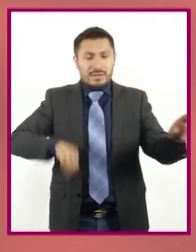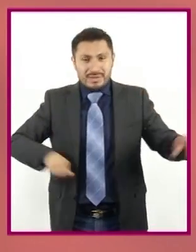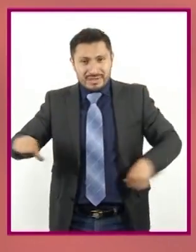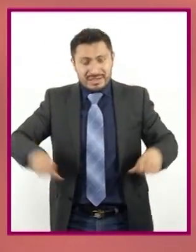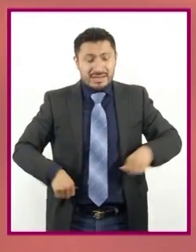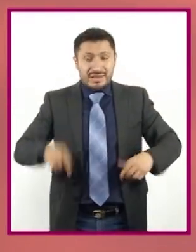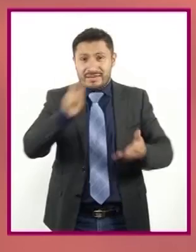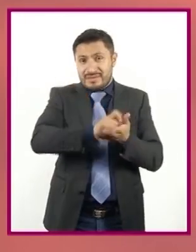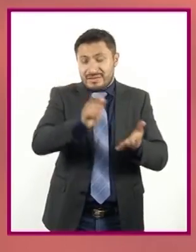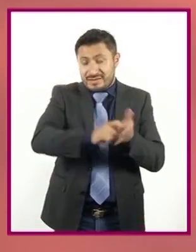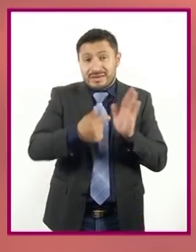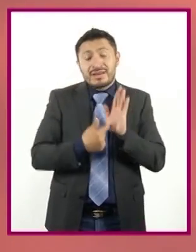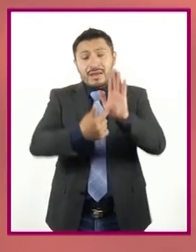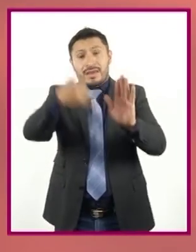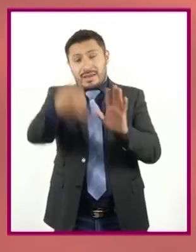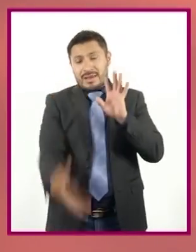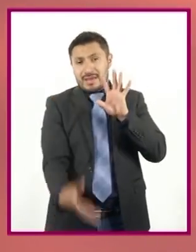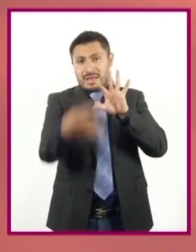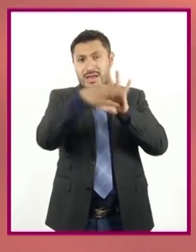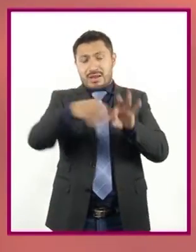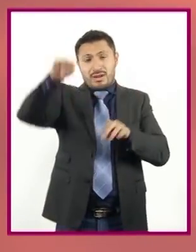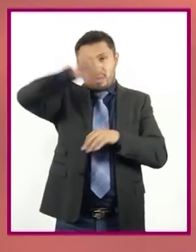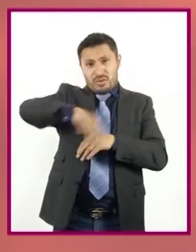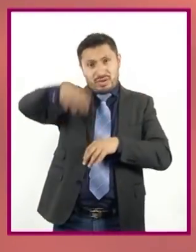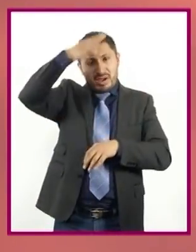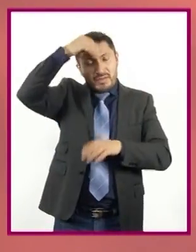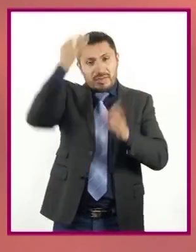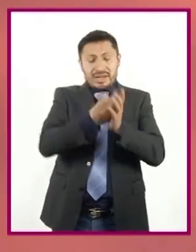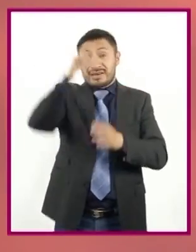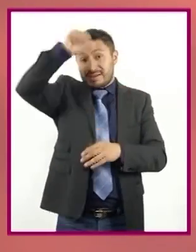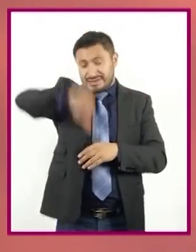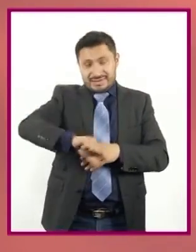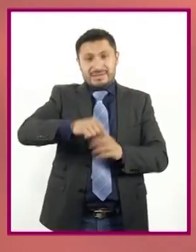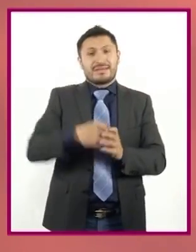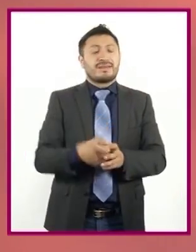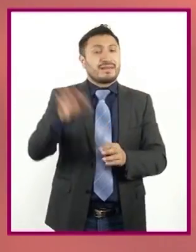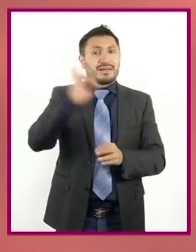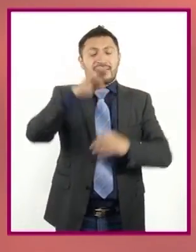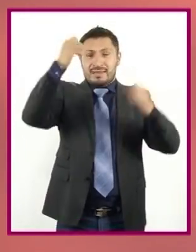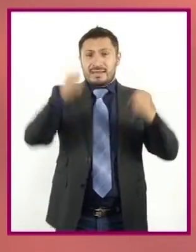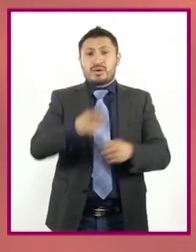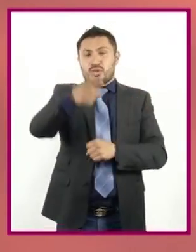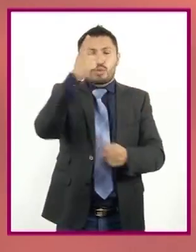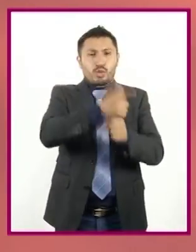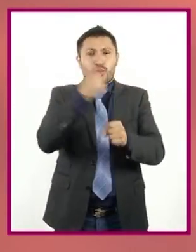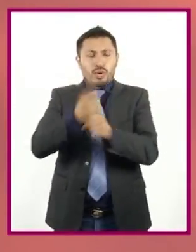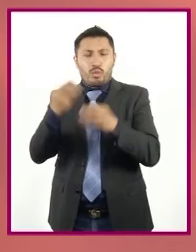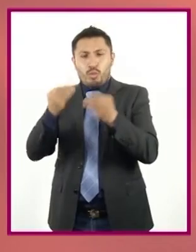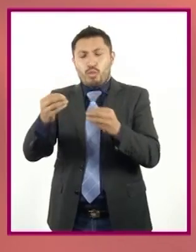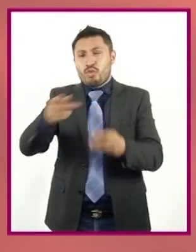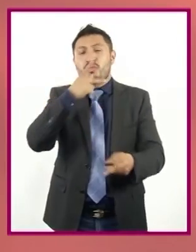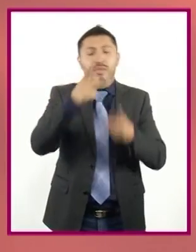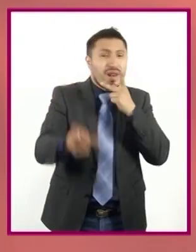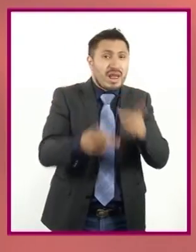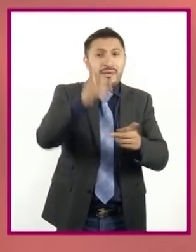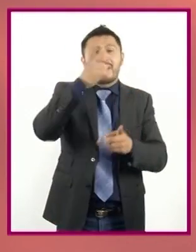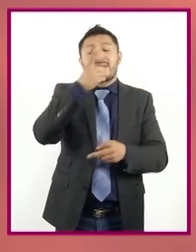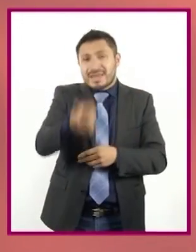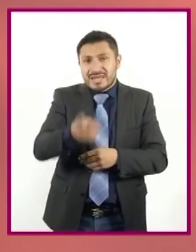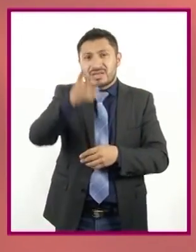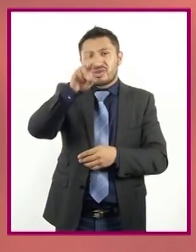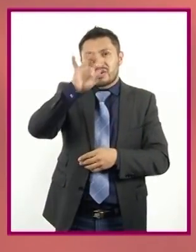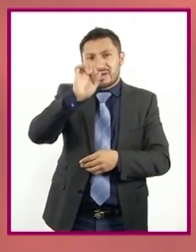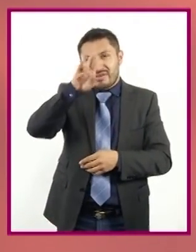indican y vinculen lo aprendido en esta sesión. Seguramente encontrarán muchos otros dichos, refranes o pregones